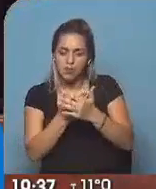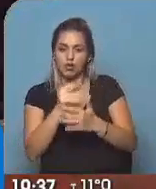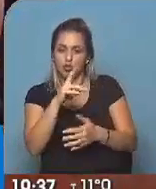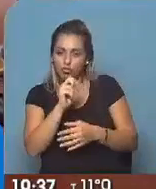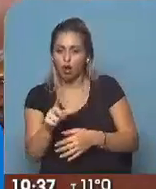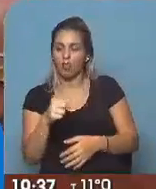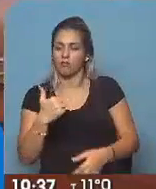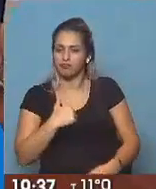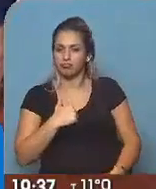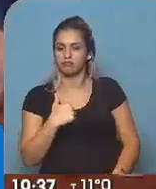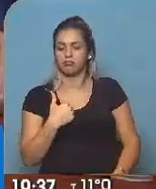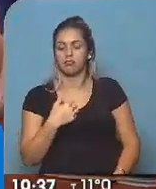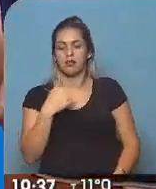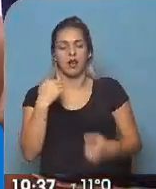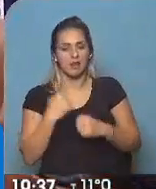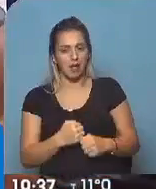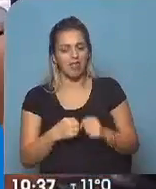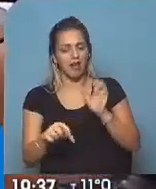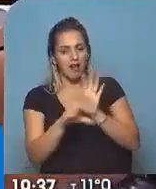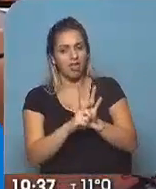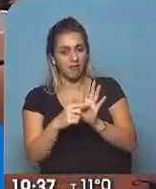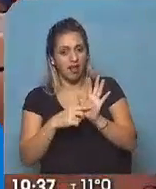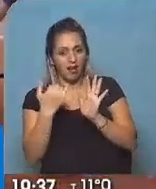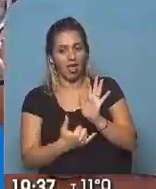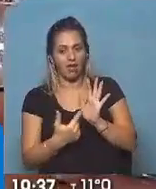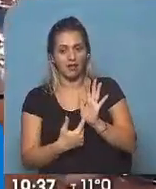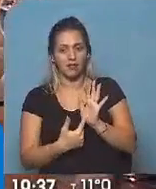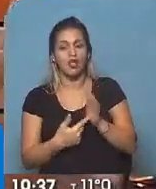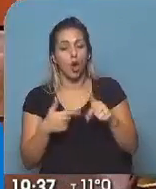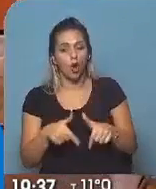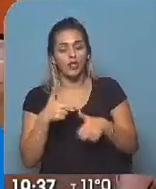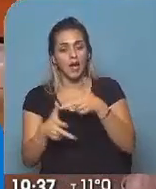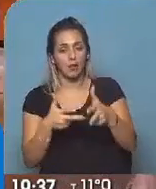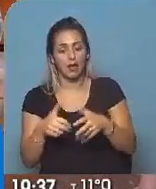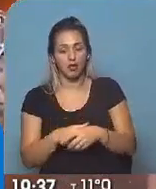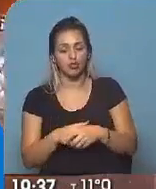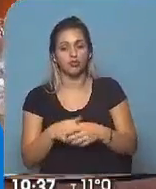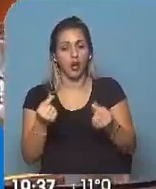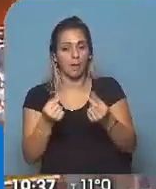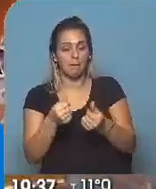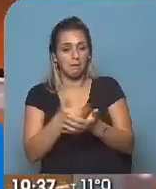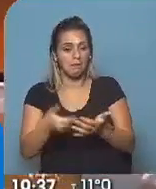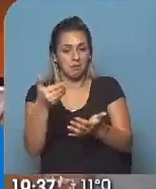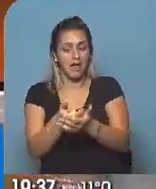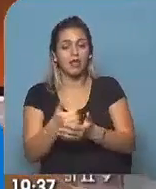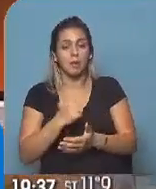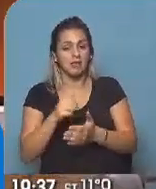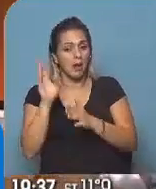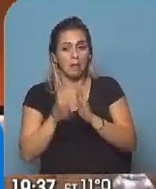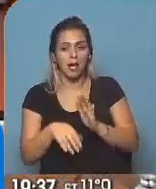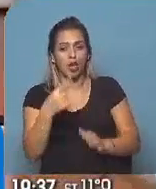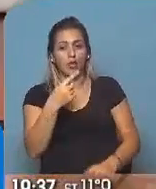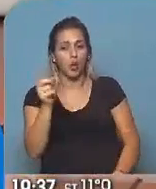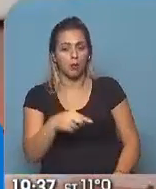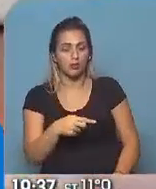Fuerzas Armadas en el marco de la ley en que está. Hoy estamos hablando de un presupuesto militar inferior al 1%